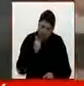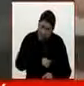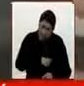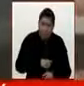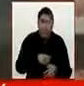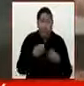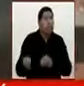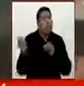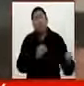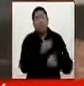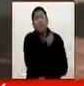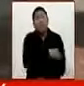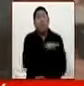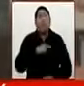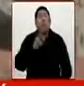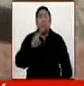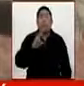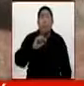Viedma.